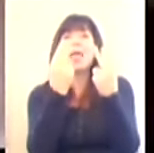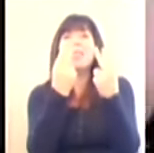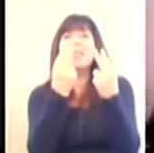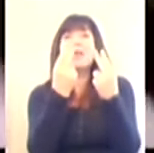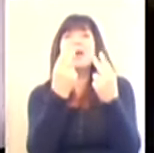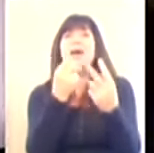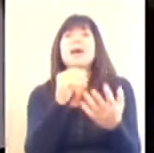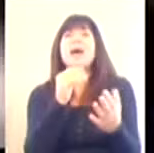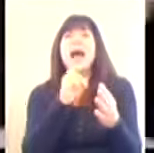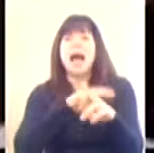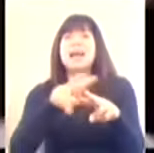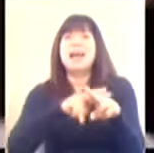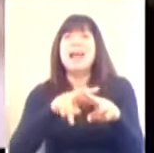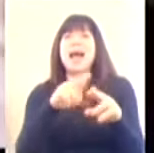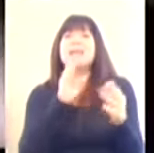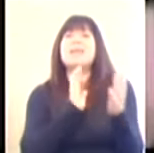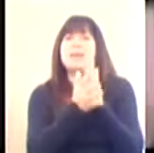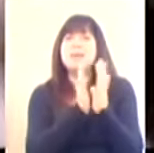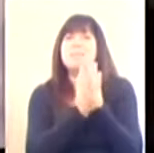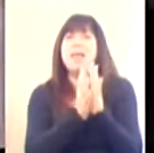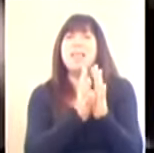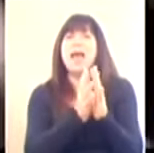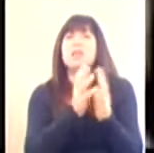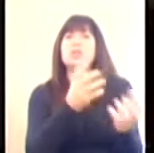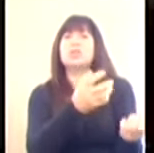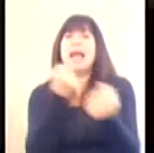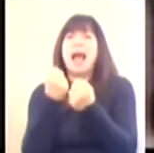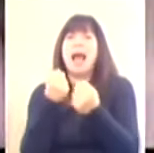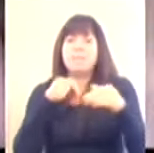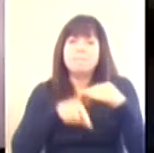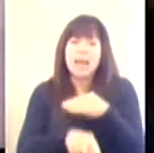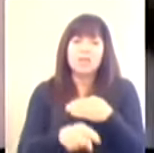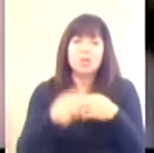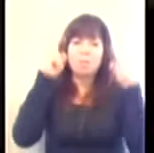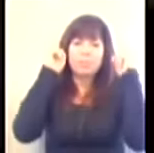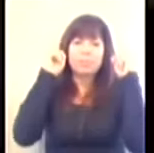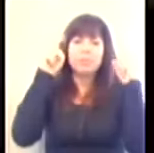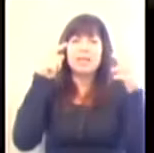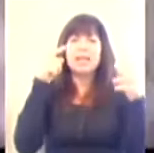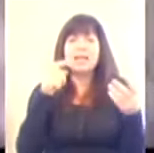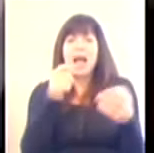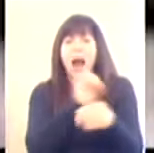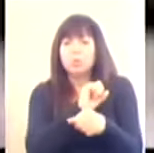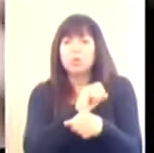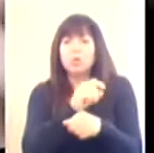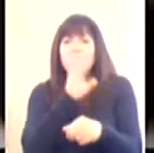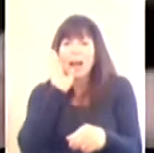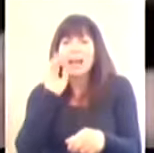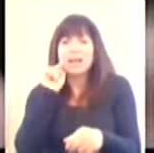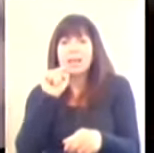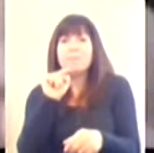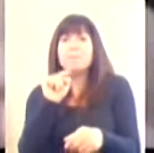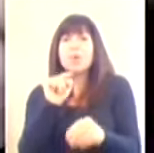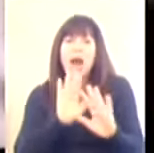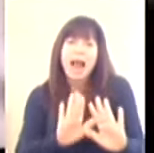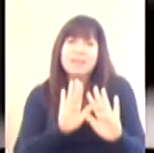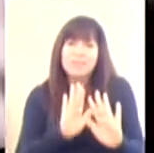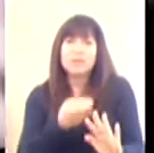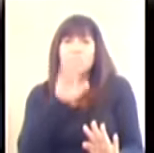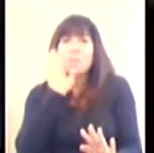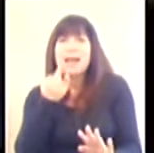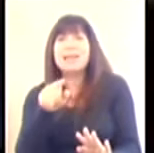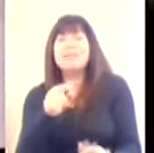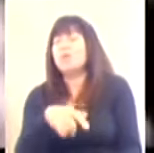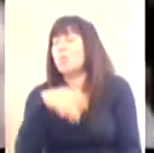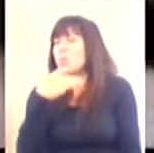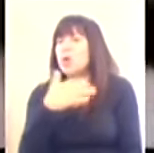inmediato, sacar la combustión de donde la gente respira, el tema de transporte hacerlo más limpio, la calefacción más limpia, y eso puede ser un pilar fundamental para